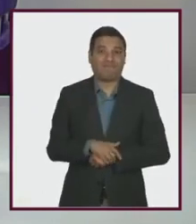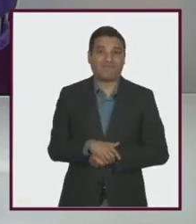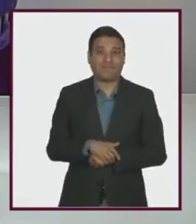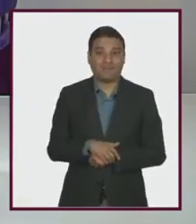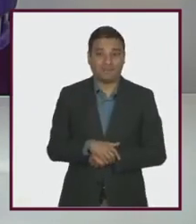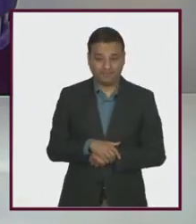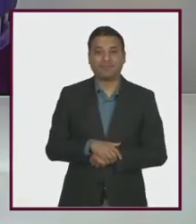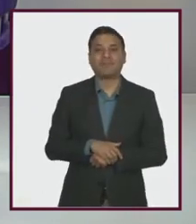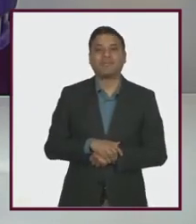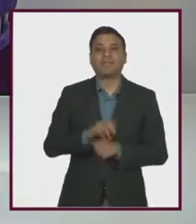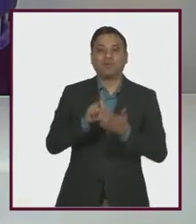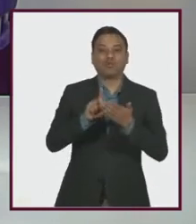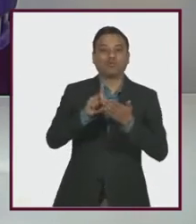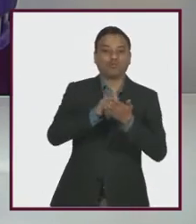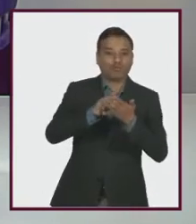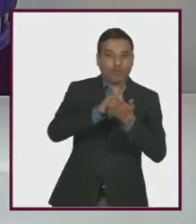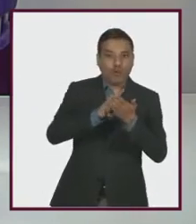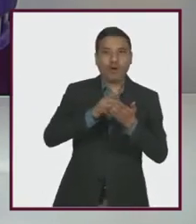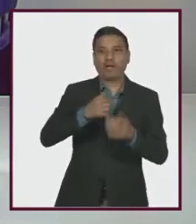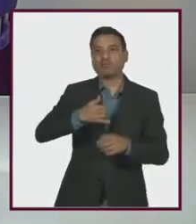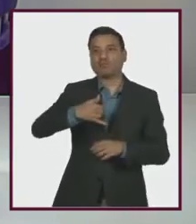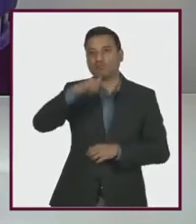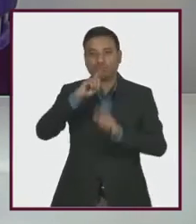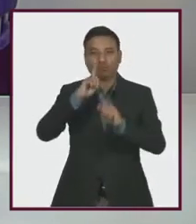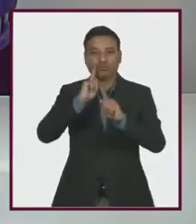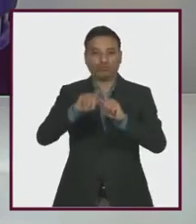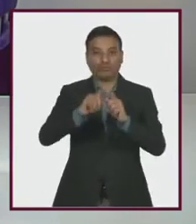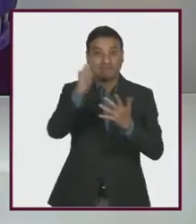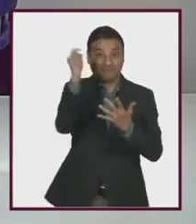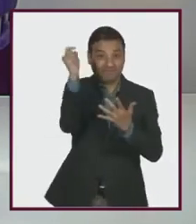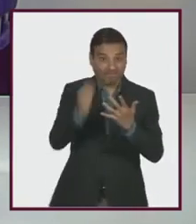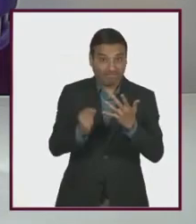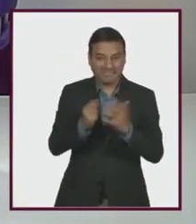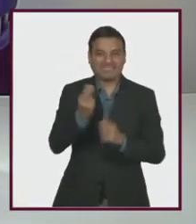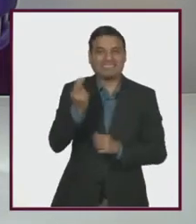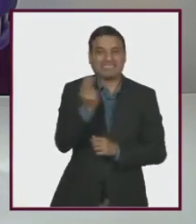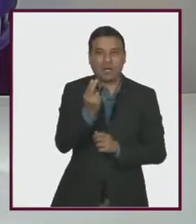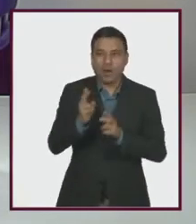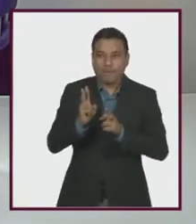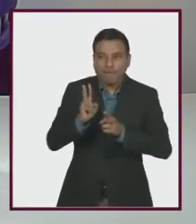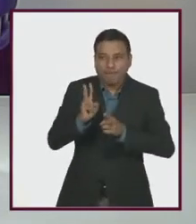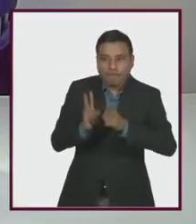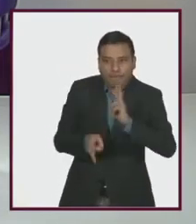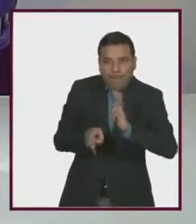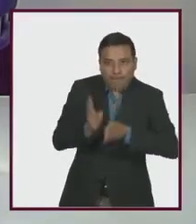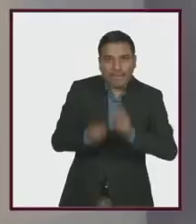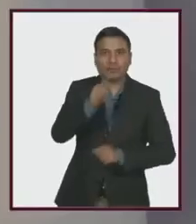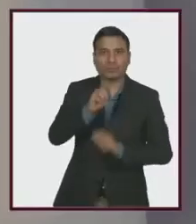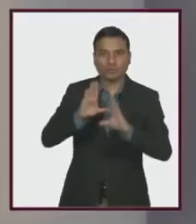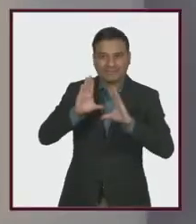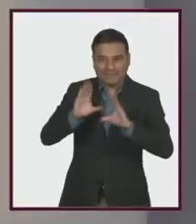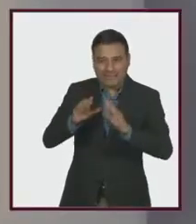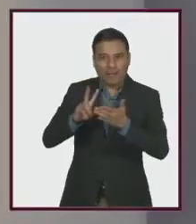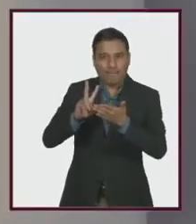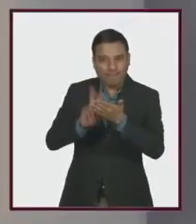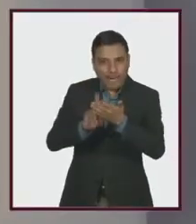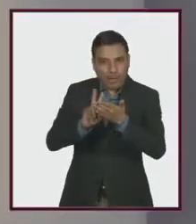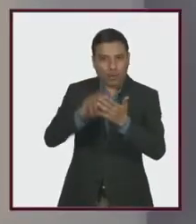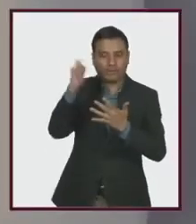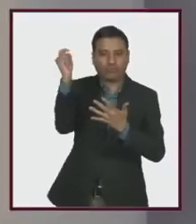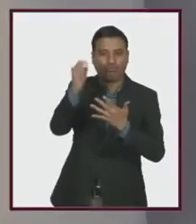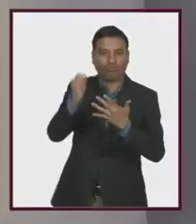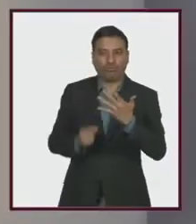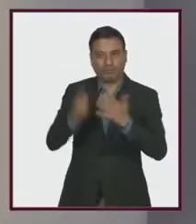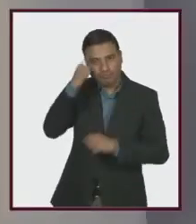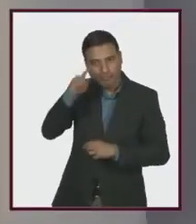sustancias o de algunas otras situaciones en conjunto va a ser bien importante, y que empecemos a motivar en valores adecuados y positivos para nuestra vida y